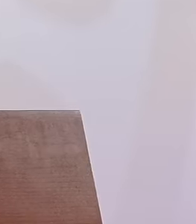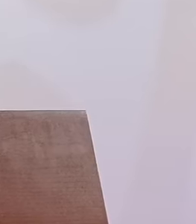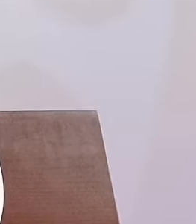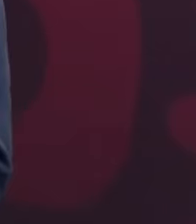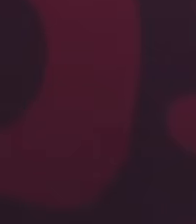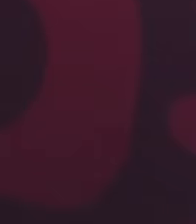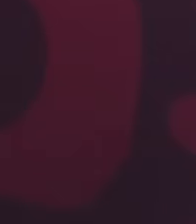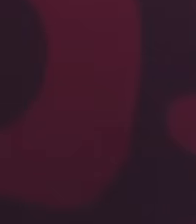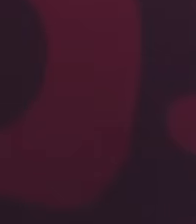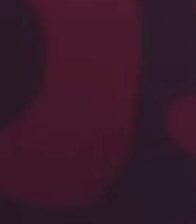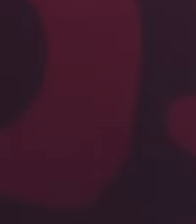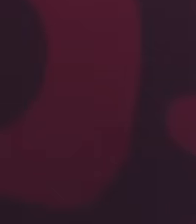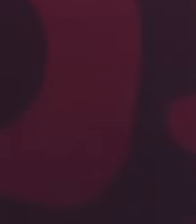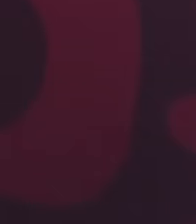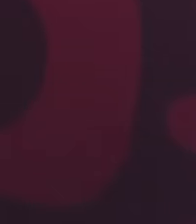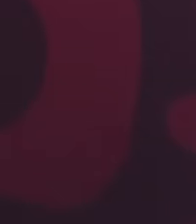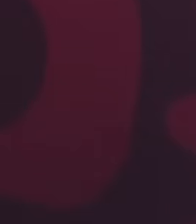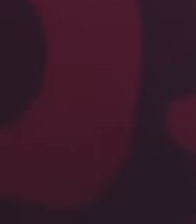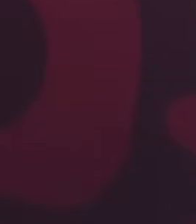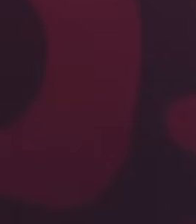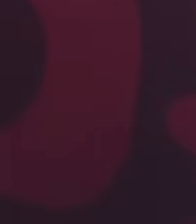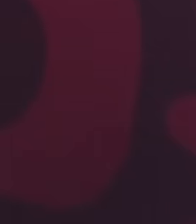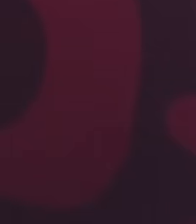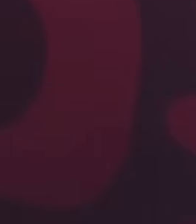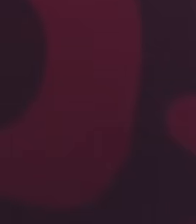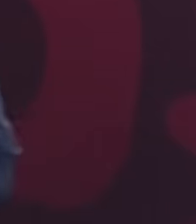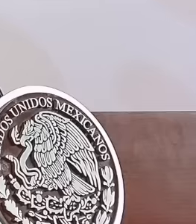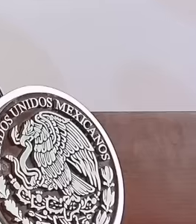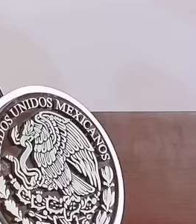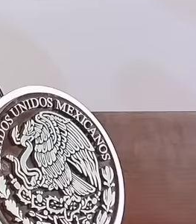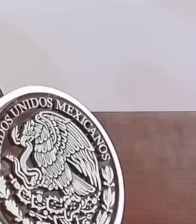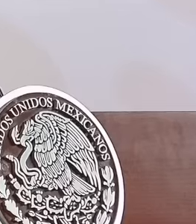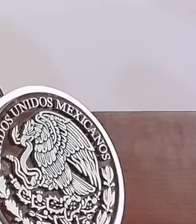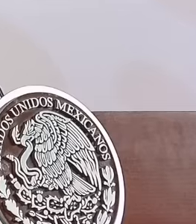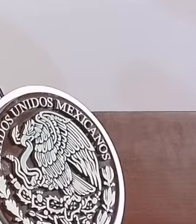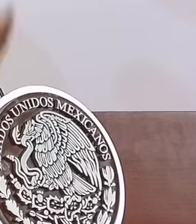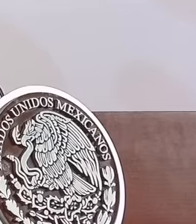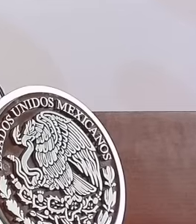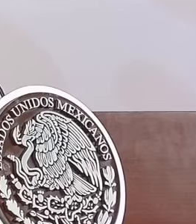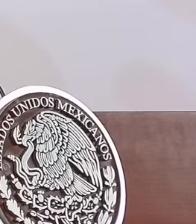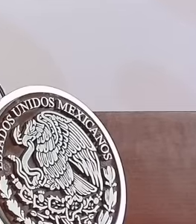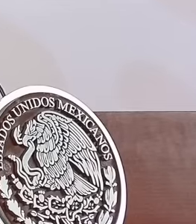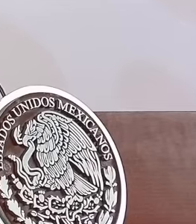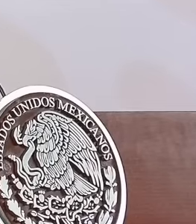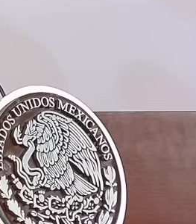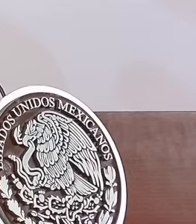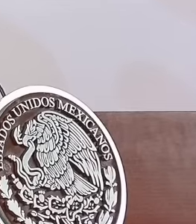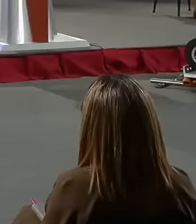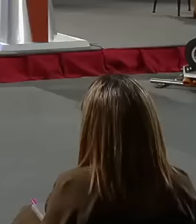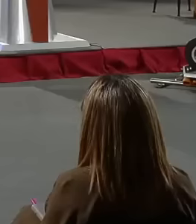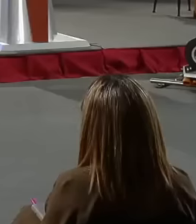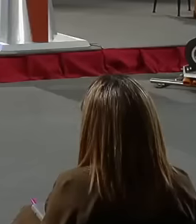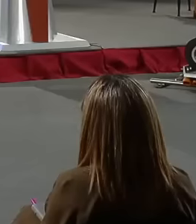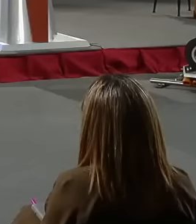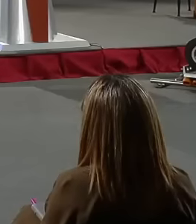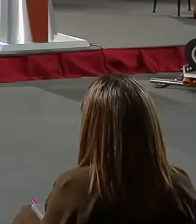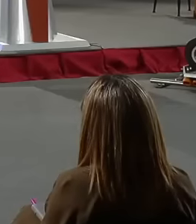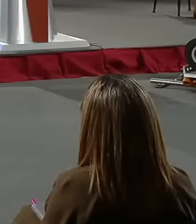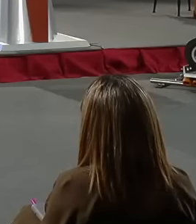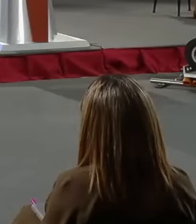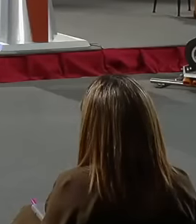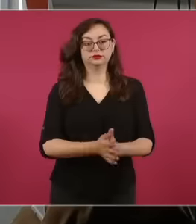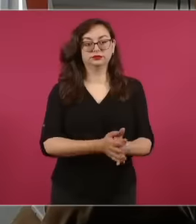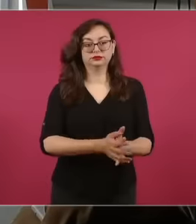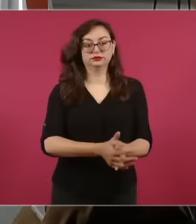Repito, moral, legal, la Constitución es muy clara,